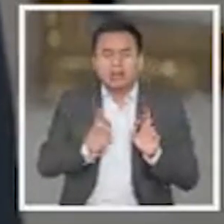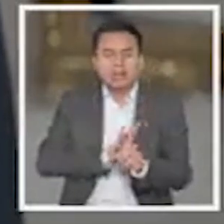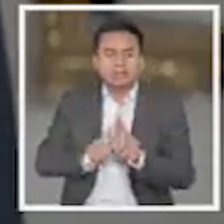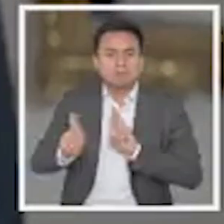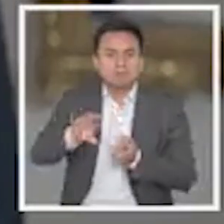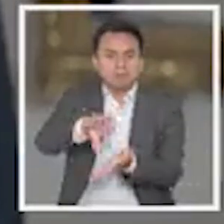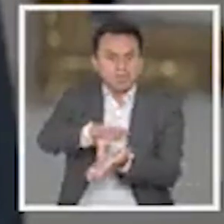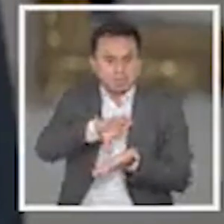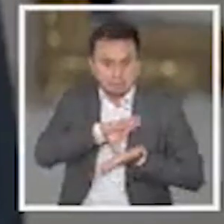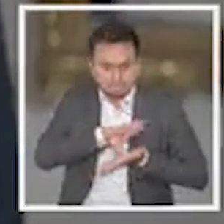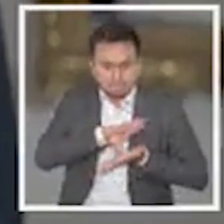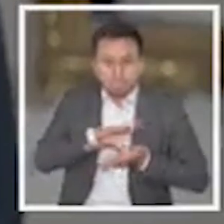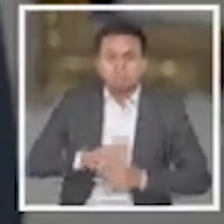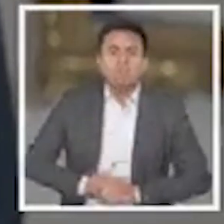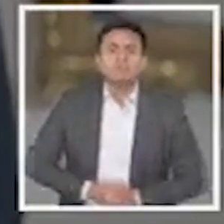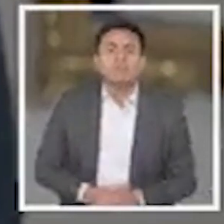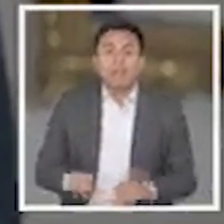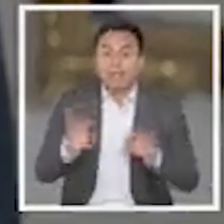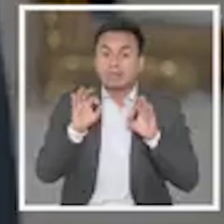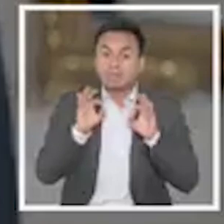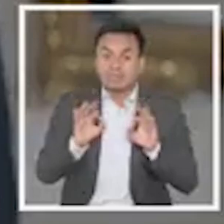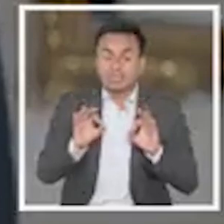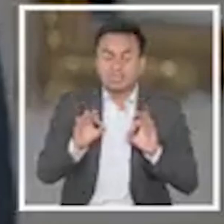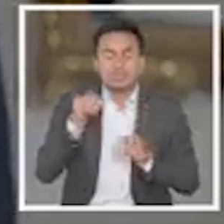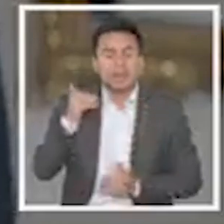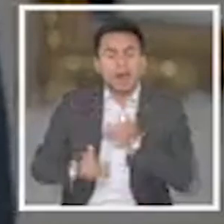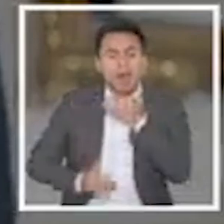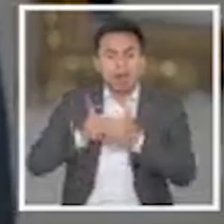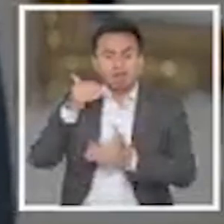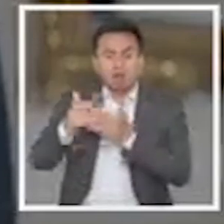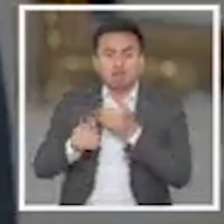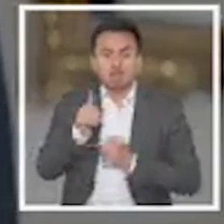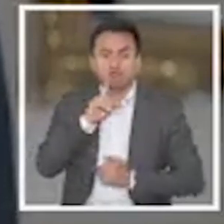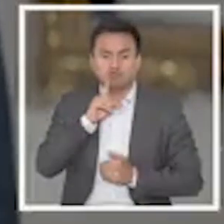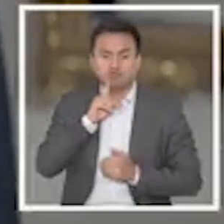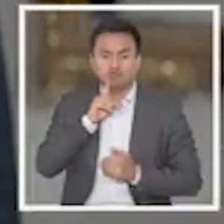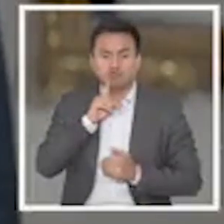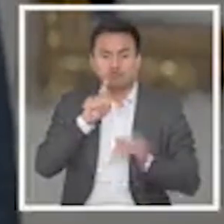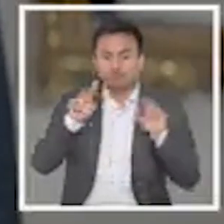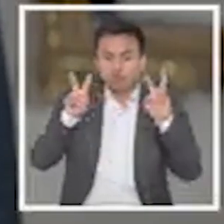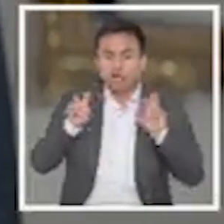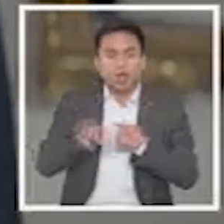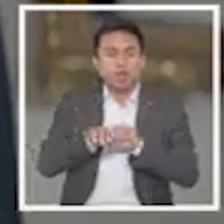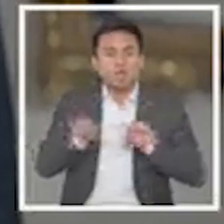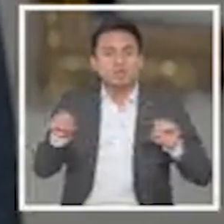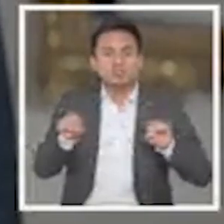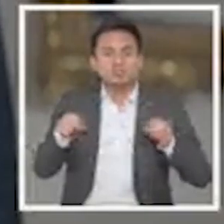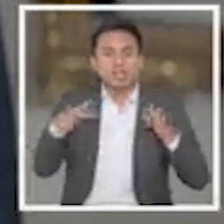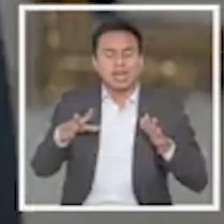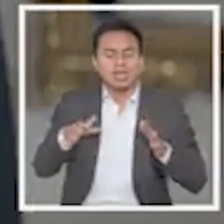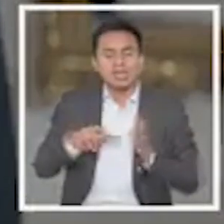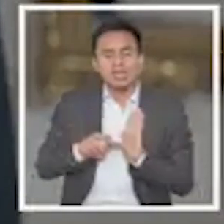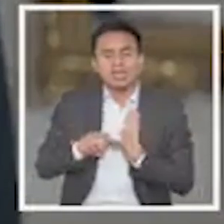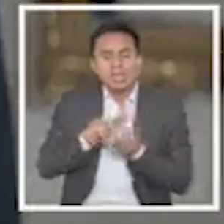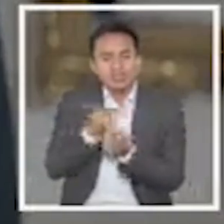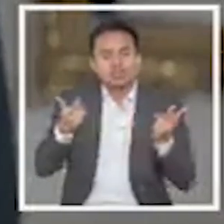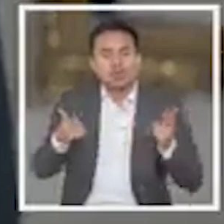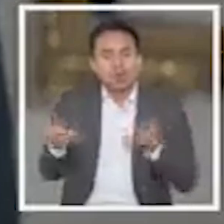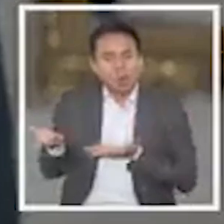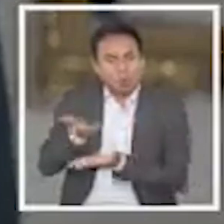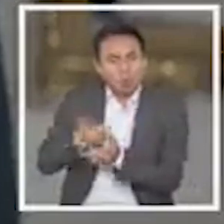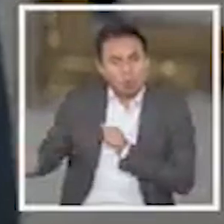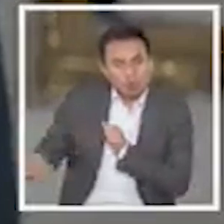la relación bilateral, en especial los avances que hemos tenido sobre los compromisos adquiridos en la declaración